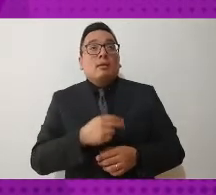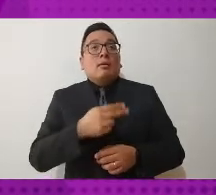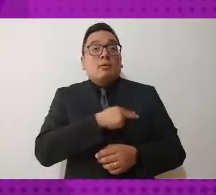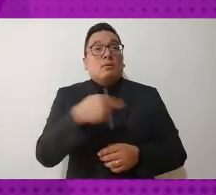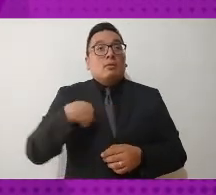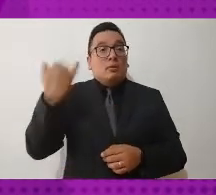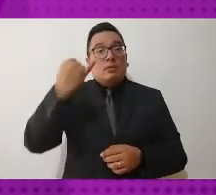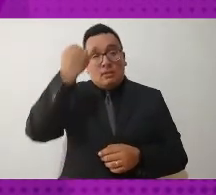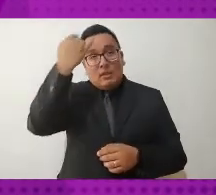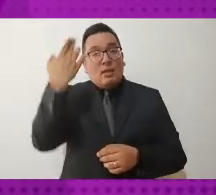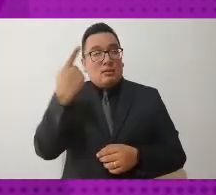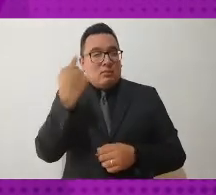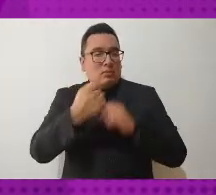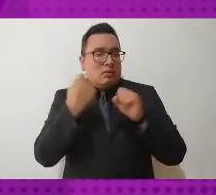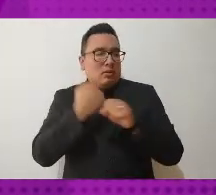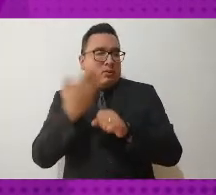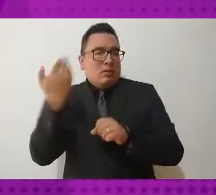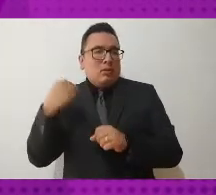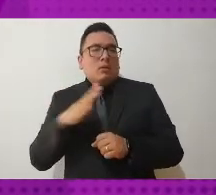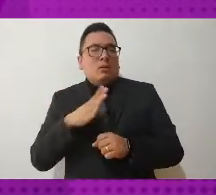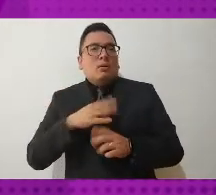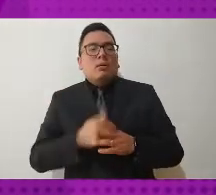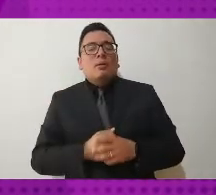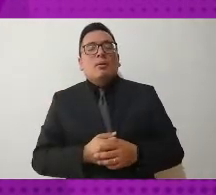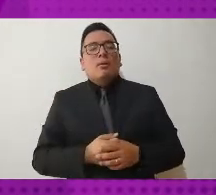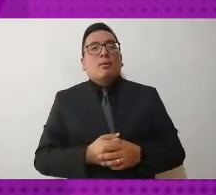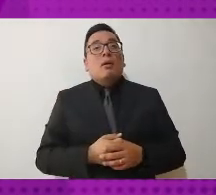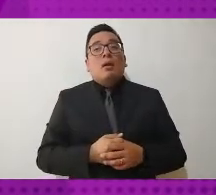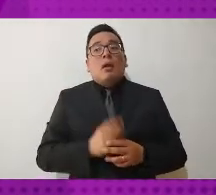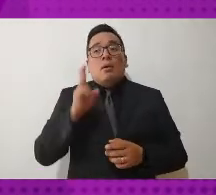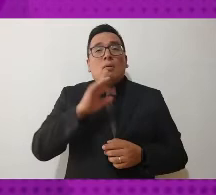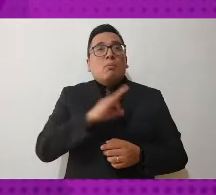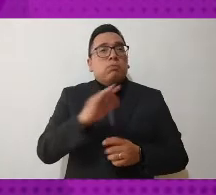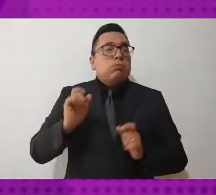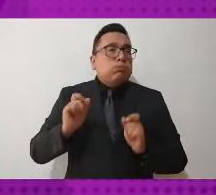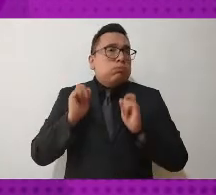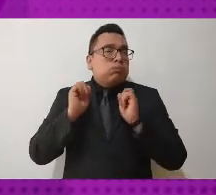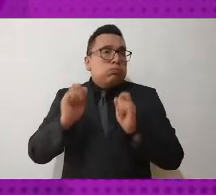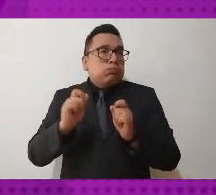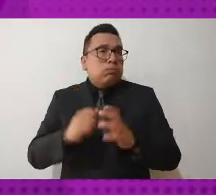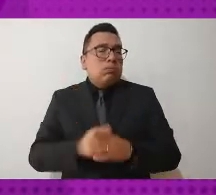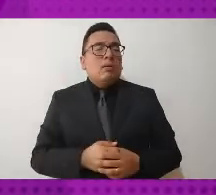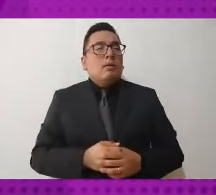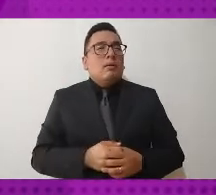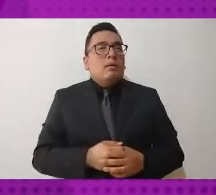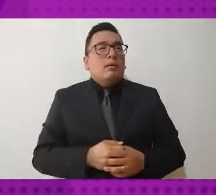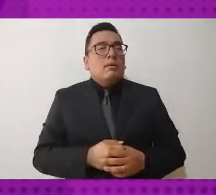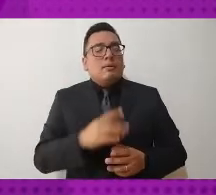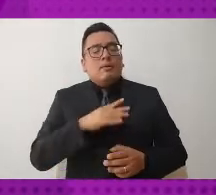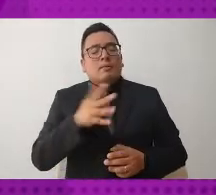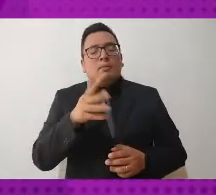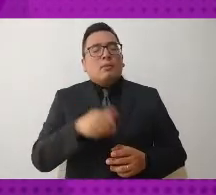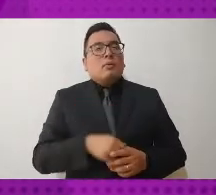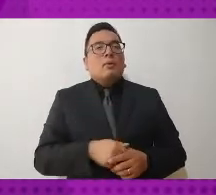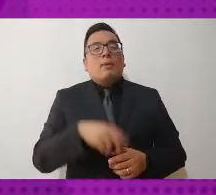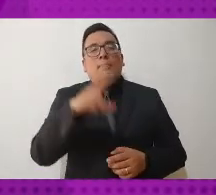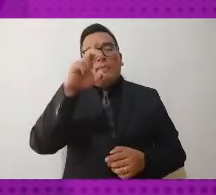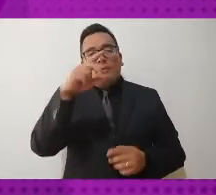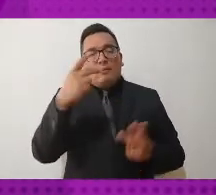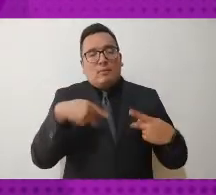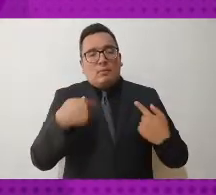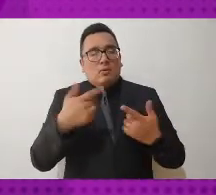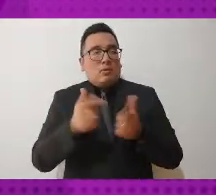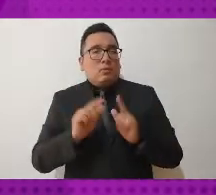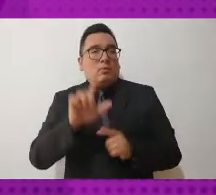ya se implementó en el año pasado pudieron acceder a cargos de elección aquí en Morelos aproximadamente unas 30